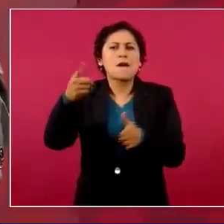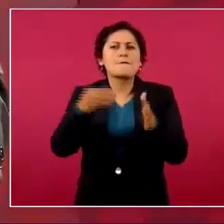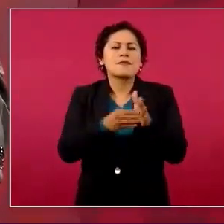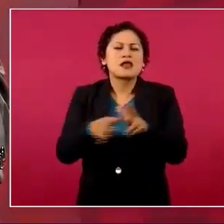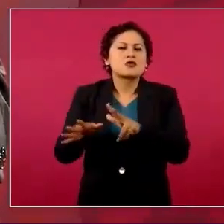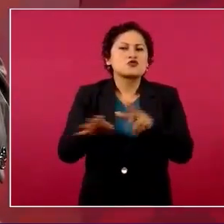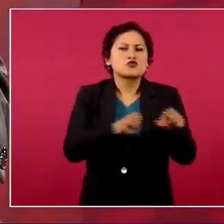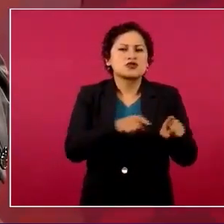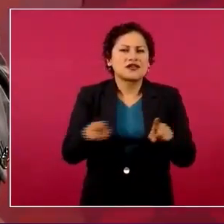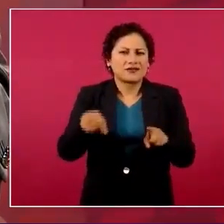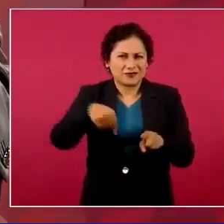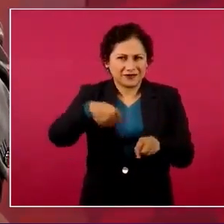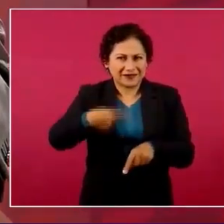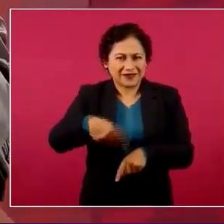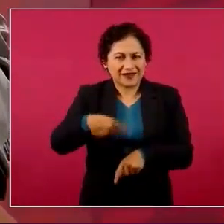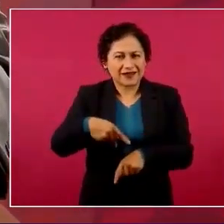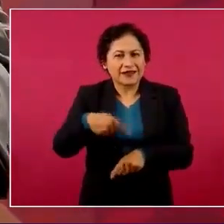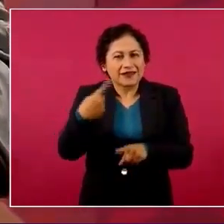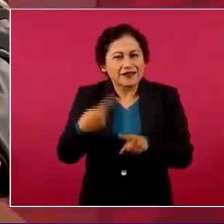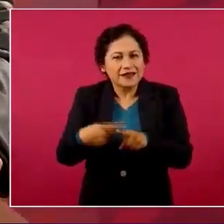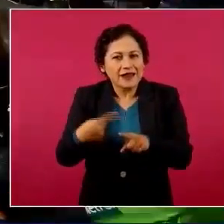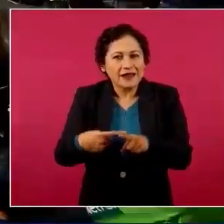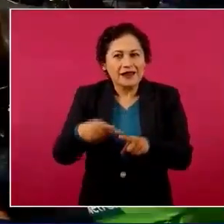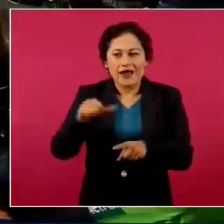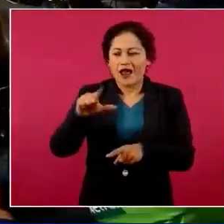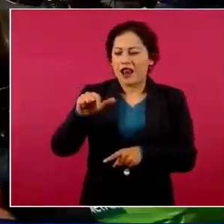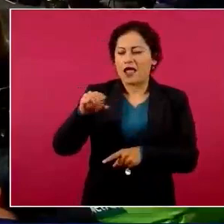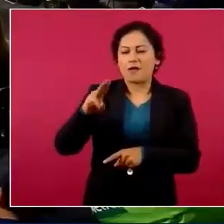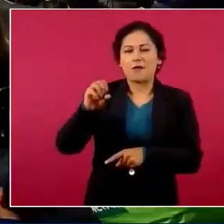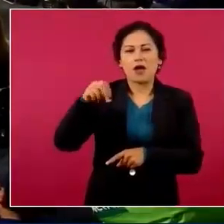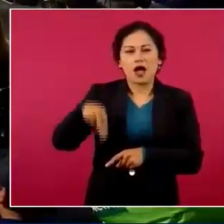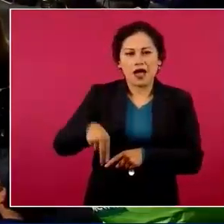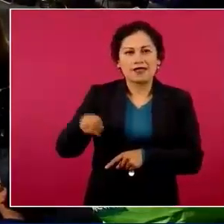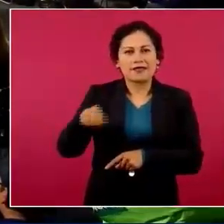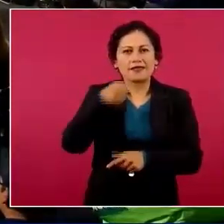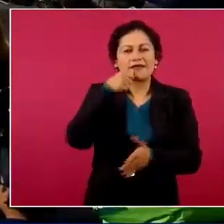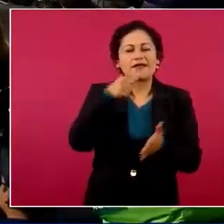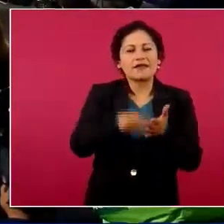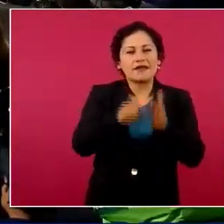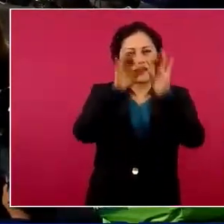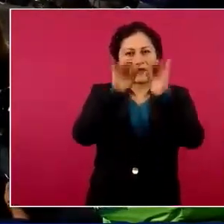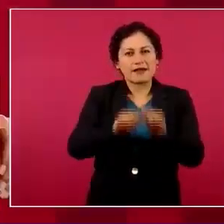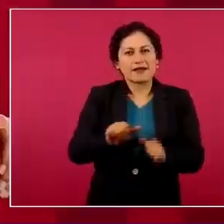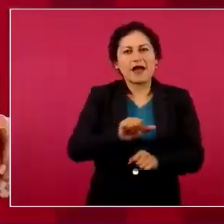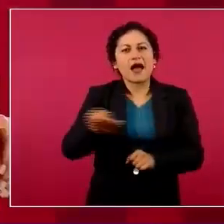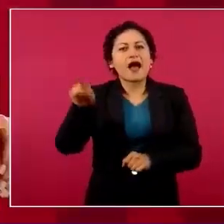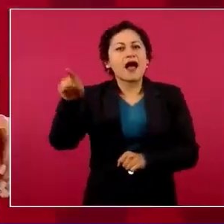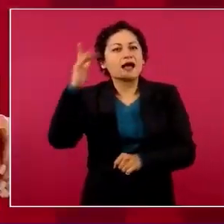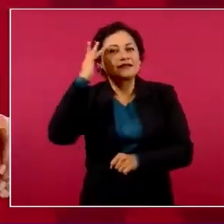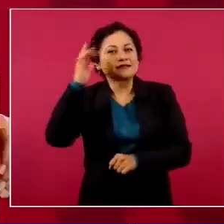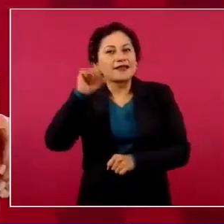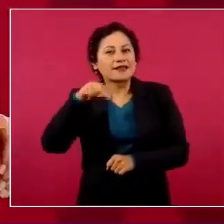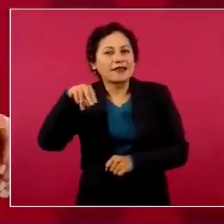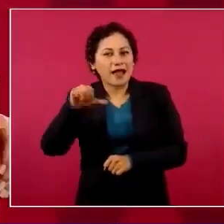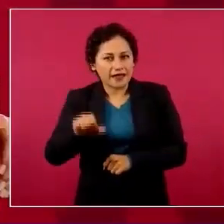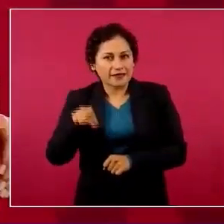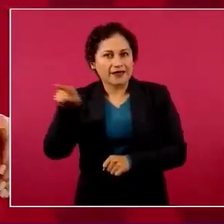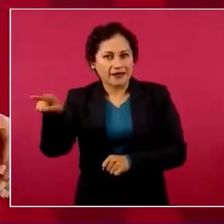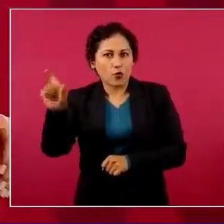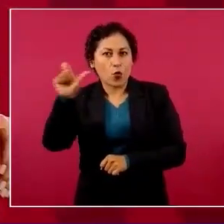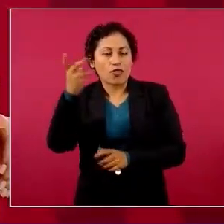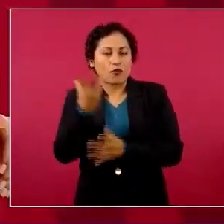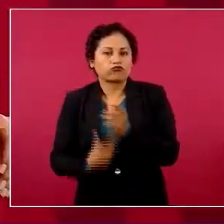Lucas Alamán, que le escribía a Santana cuando estaba en el exilio, después de que